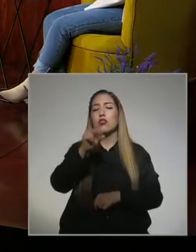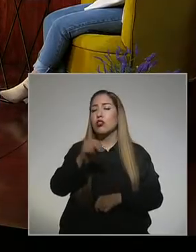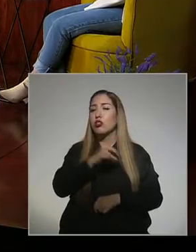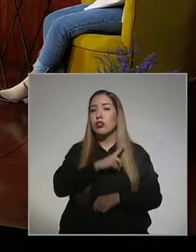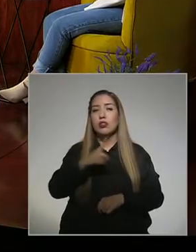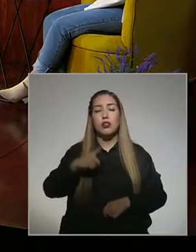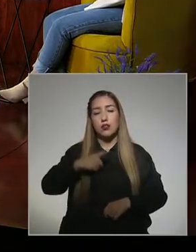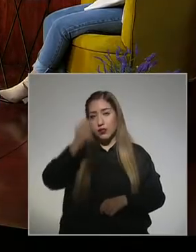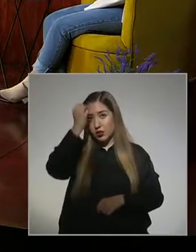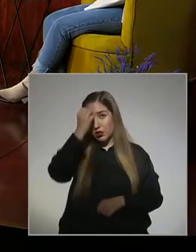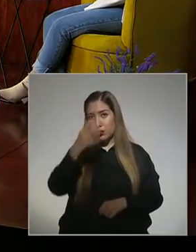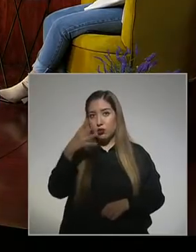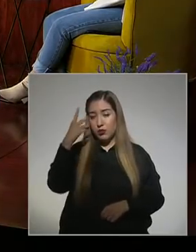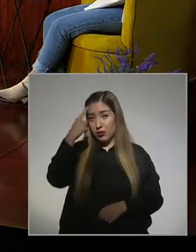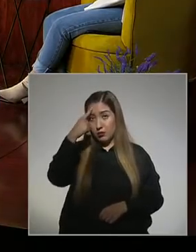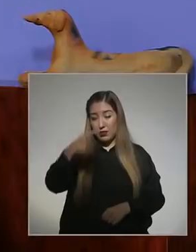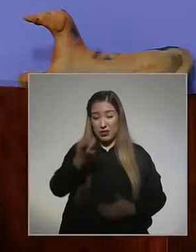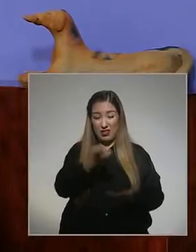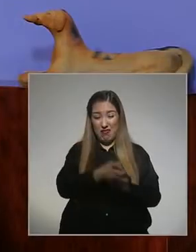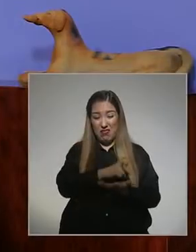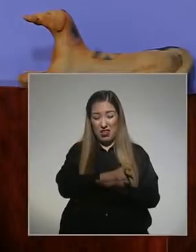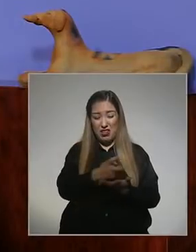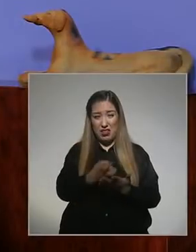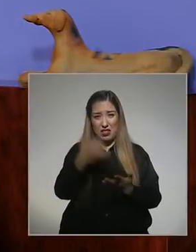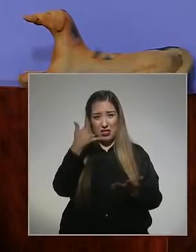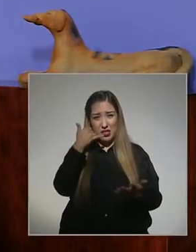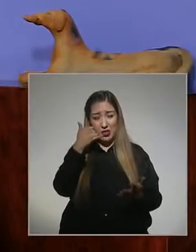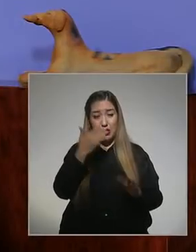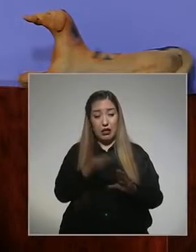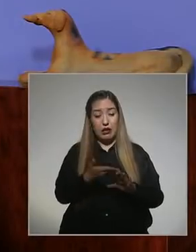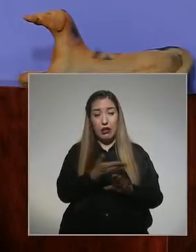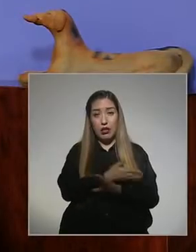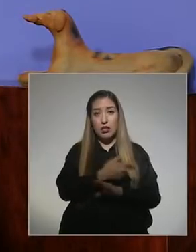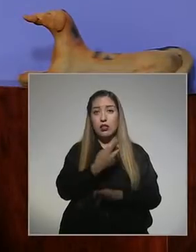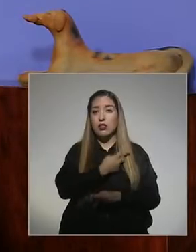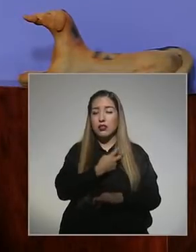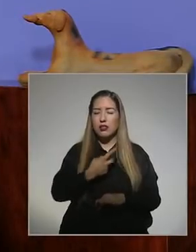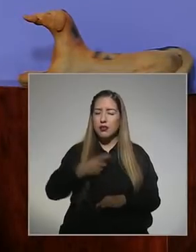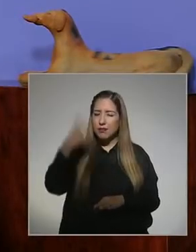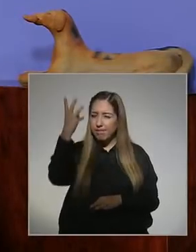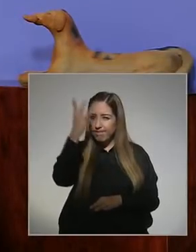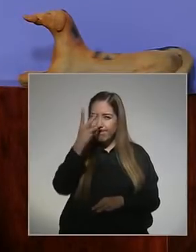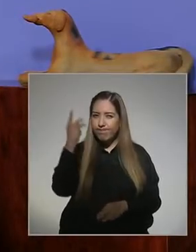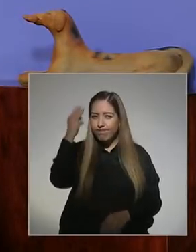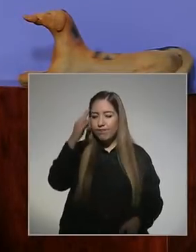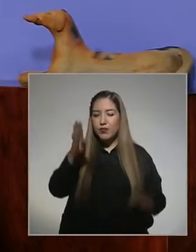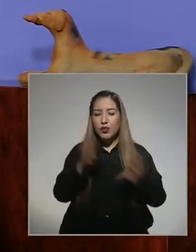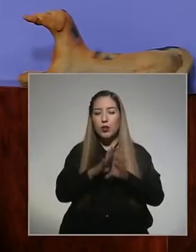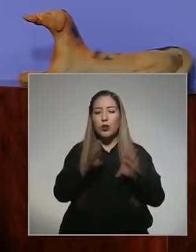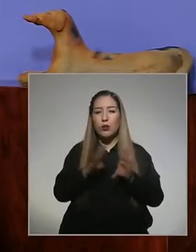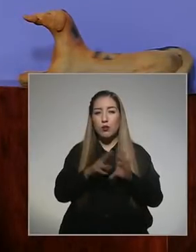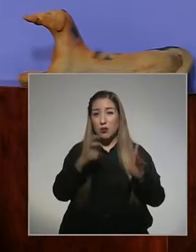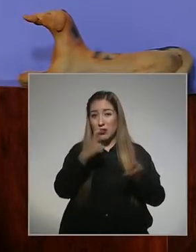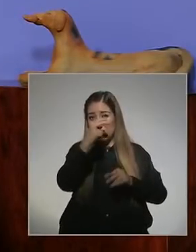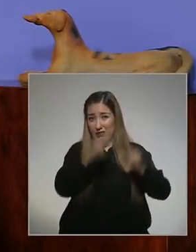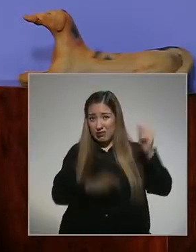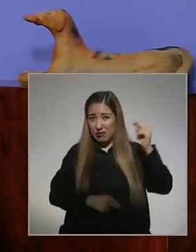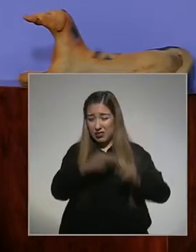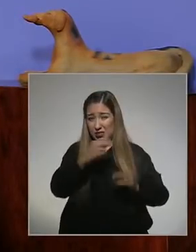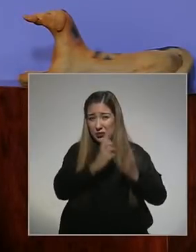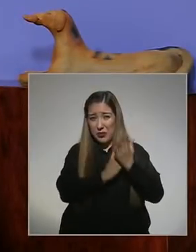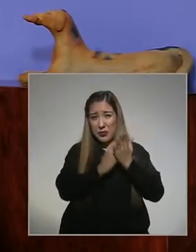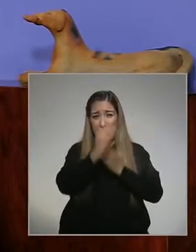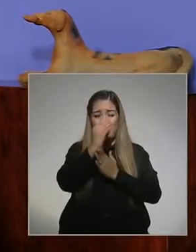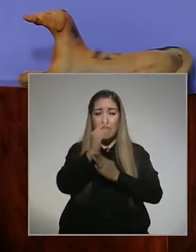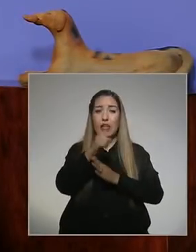vista es que para llegar al berrinche por no tener un dispositivo implica hacer una reflexión de cómo llegamos a ese nivel. Equilibrio y